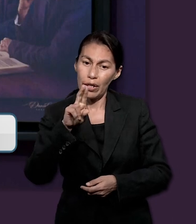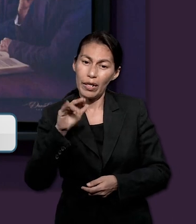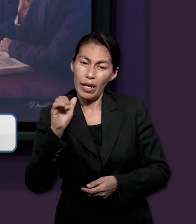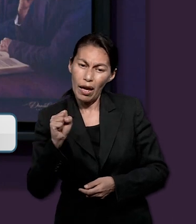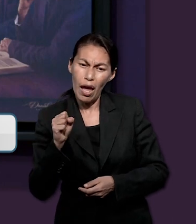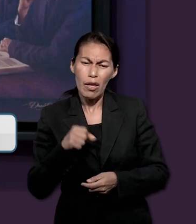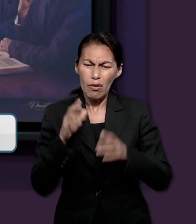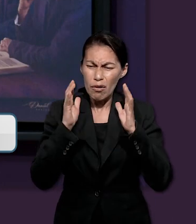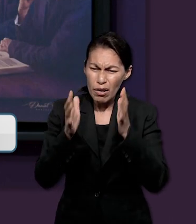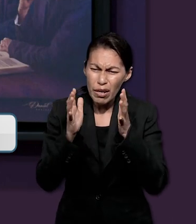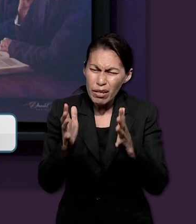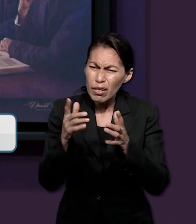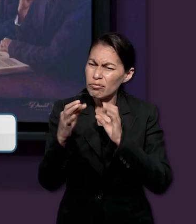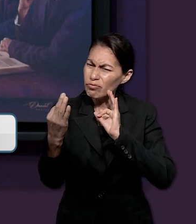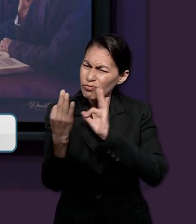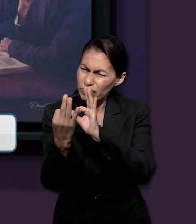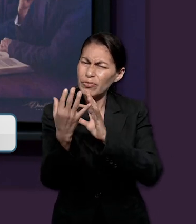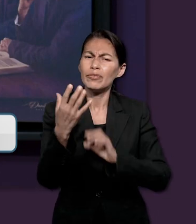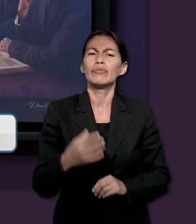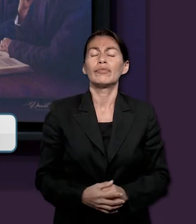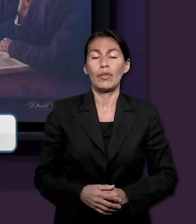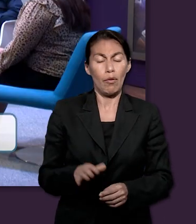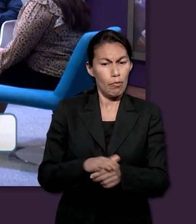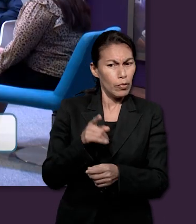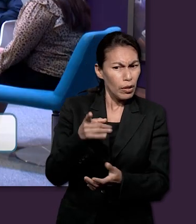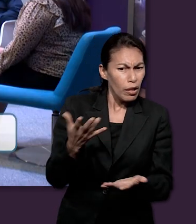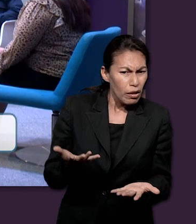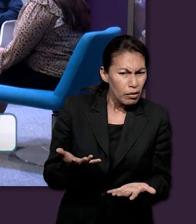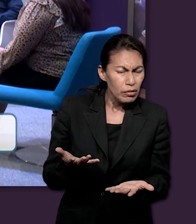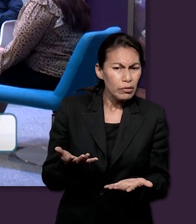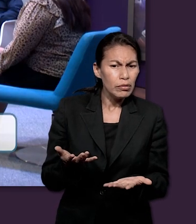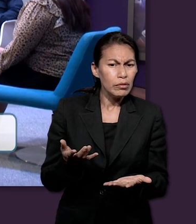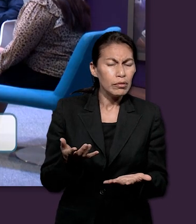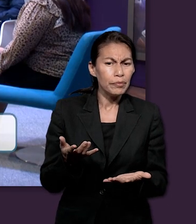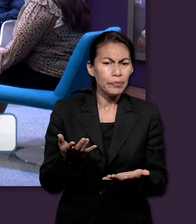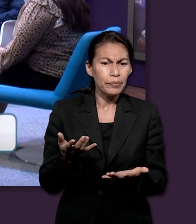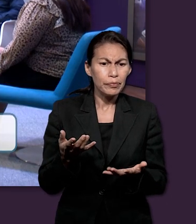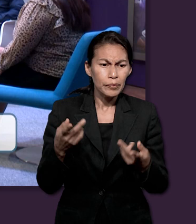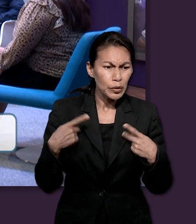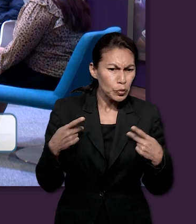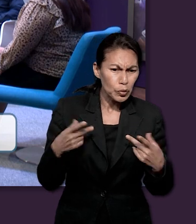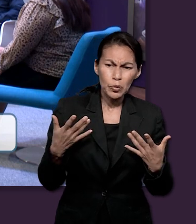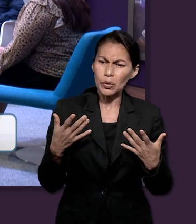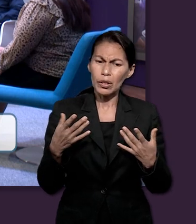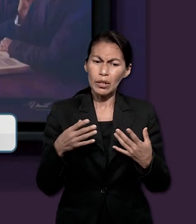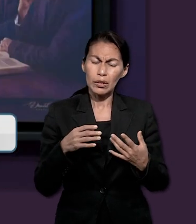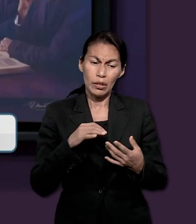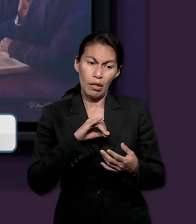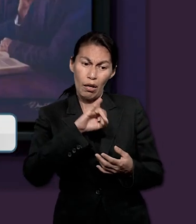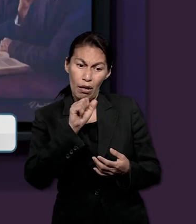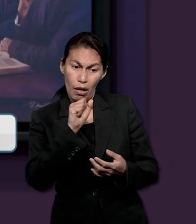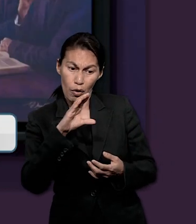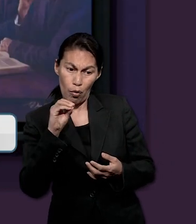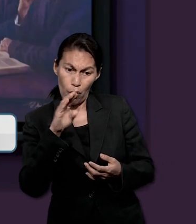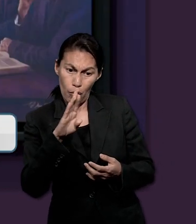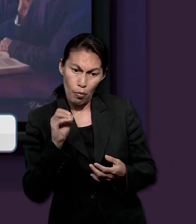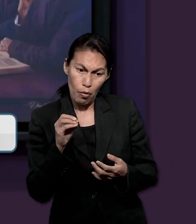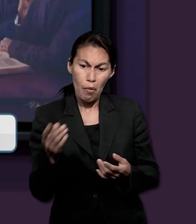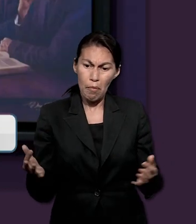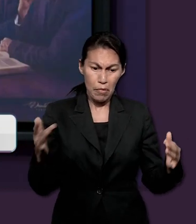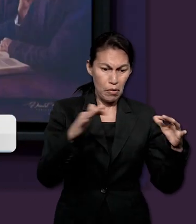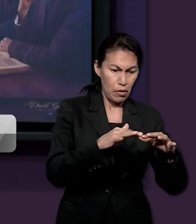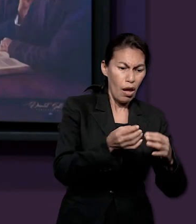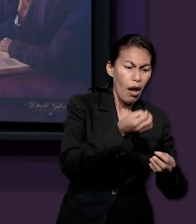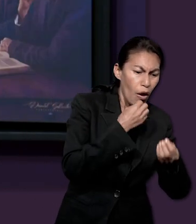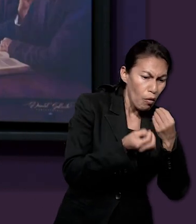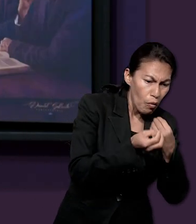a cara, porque era de condenar. Pues antes que llegaran algunos de parte de Jacobo, comía con los gentiles.